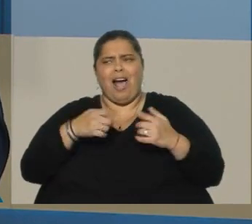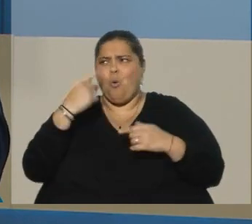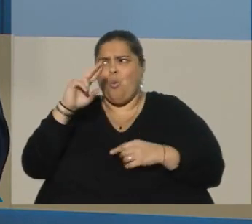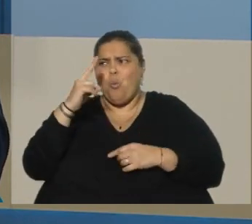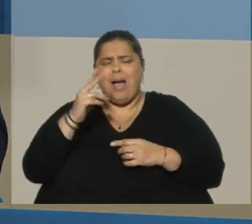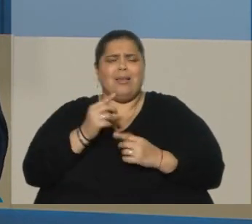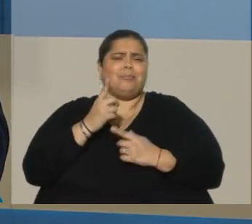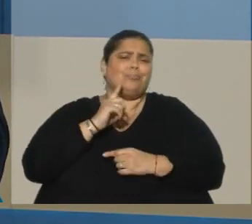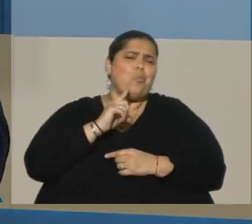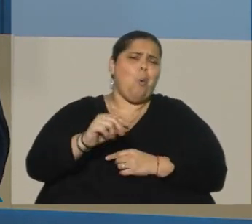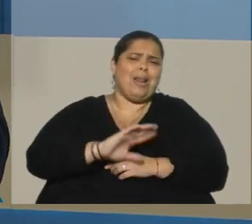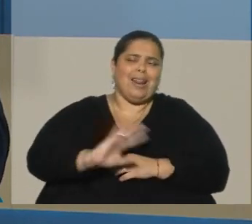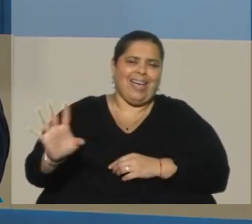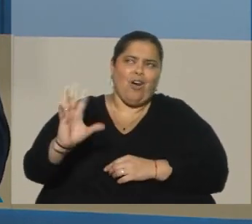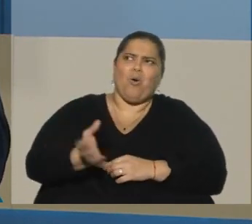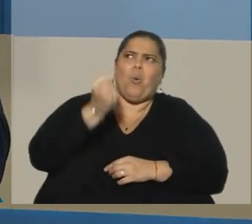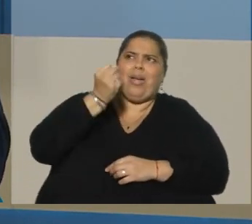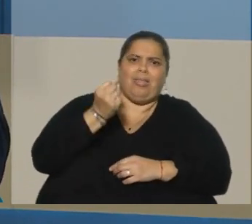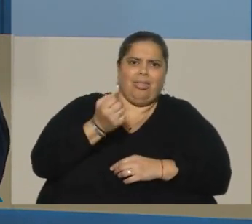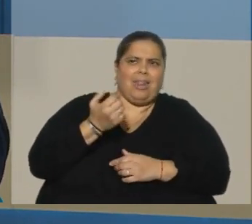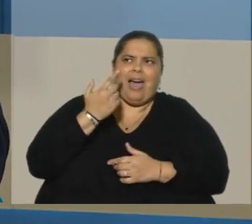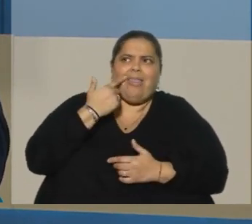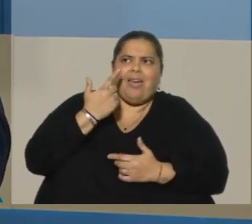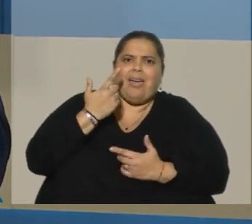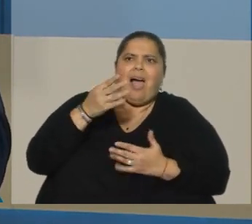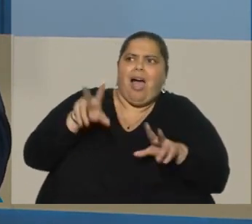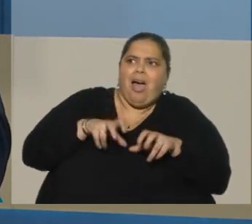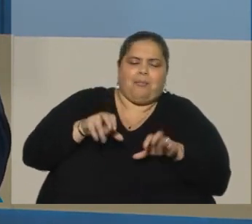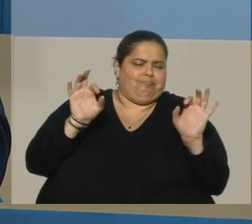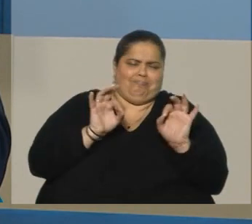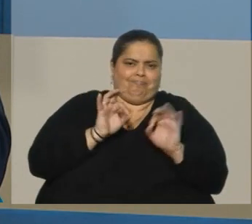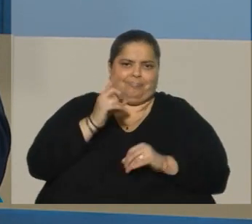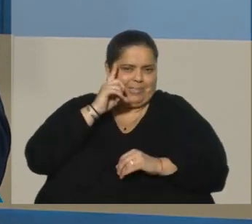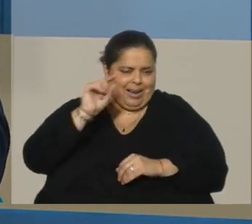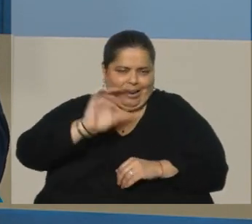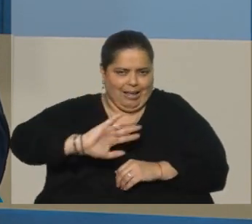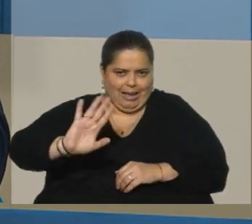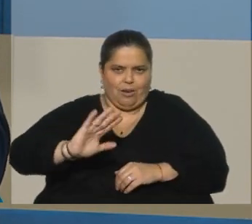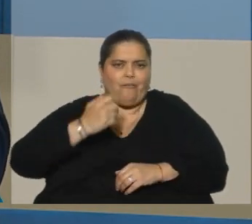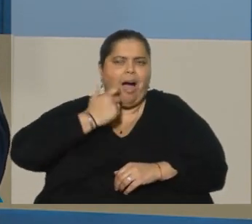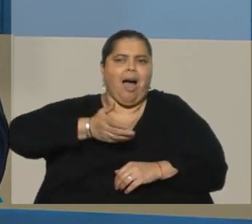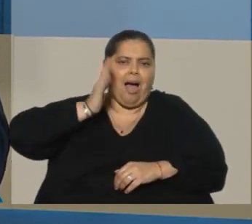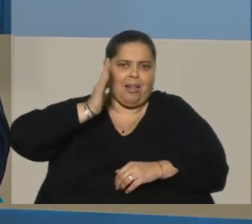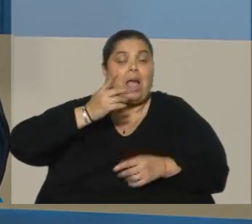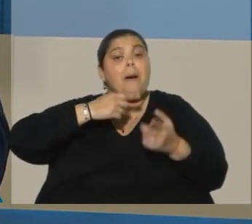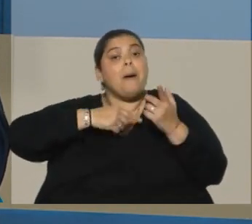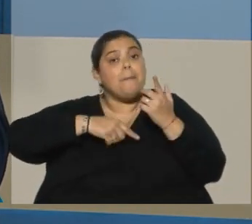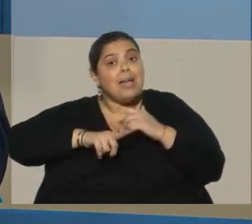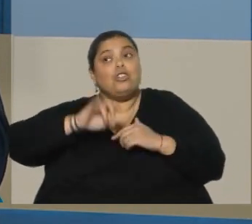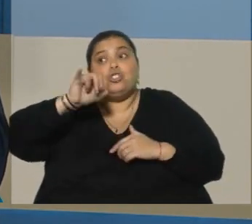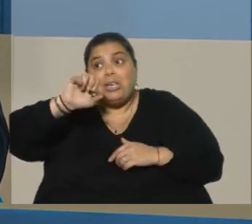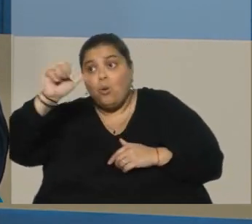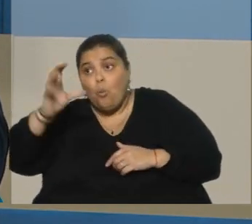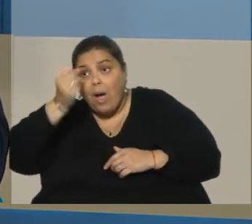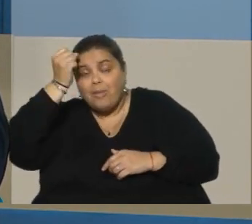un ingreso. Pero si hubiera un ingreso, el Estado uruguayo no cobra un canon o no cobra un